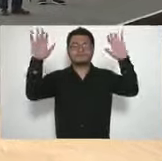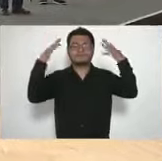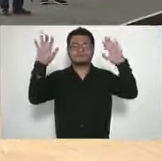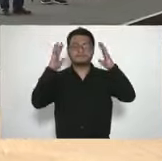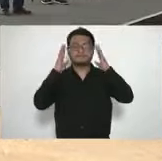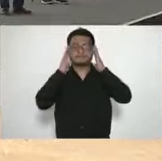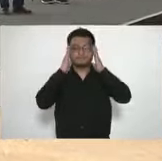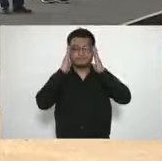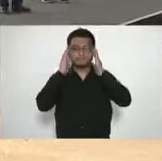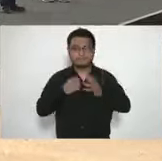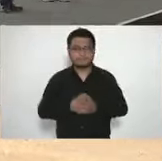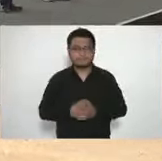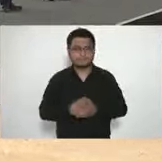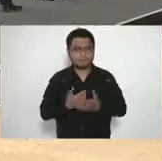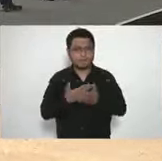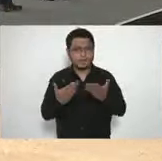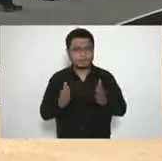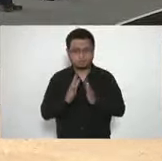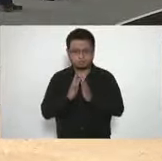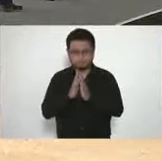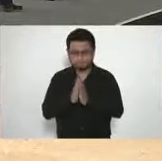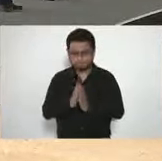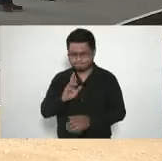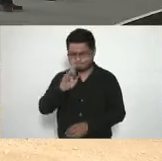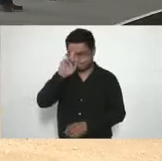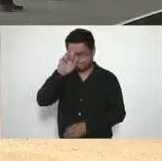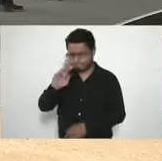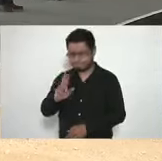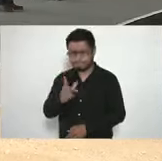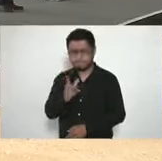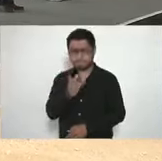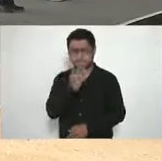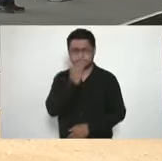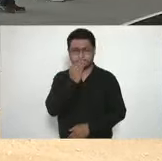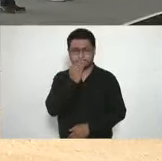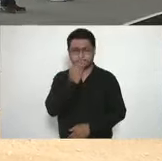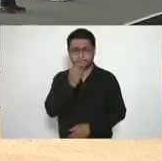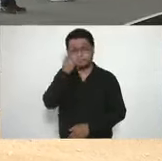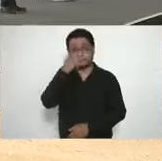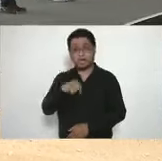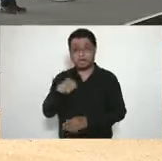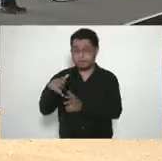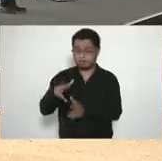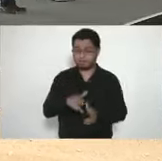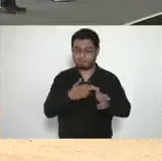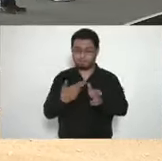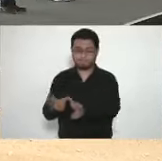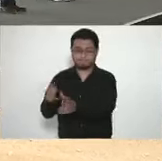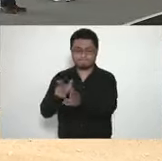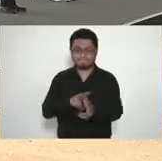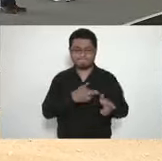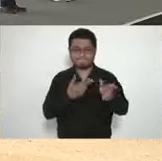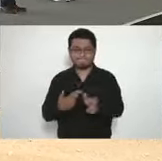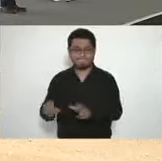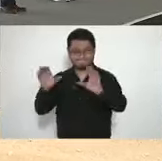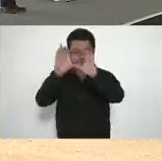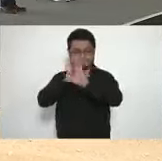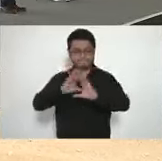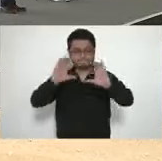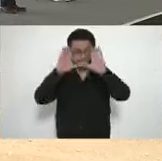Les solicitamos guardar el debido respeto para entonar nuestro glorioso himno nacional mexicano.